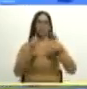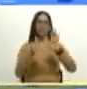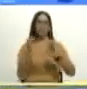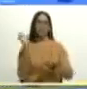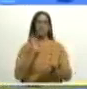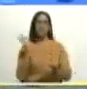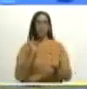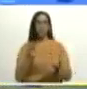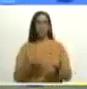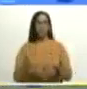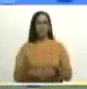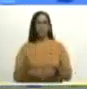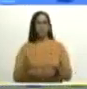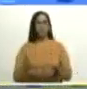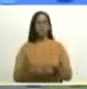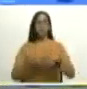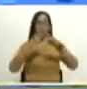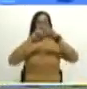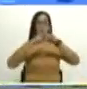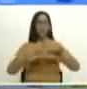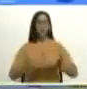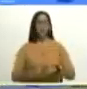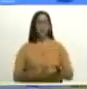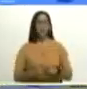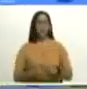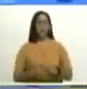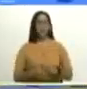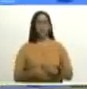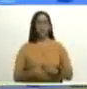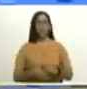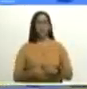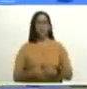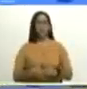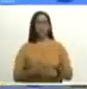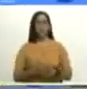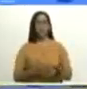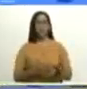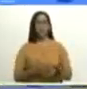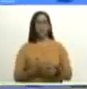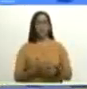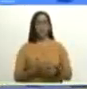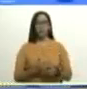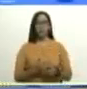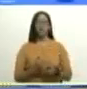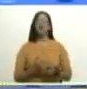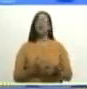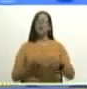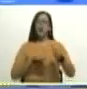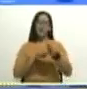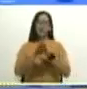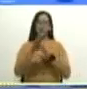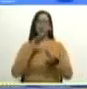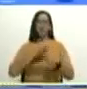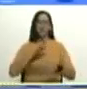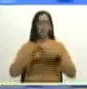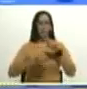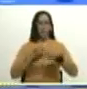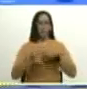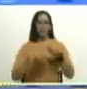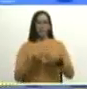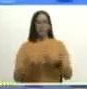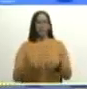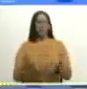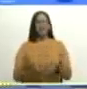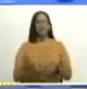10.6%. Son datos, pues, de avanzada, pues, que estamos lanzando de lo que ha